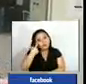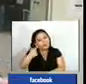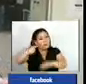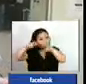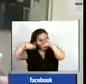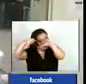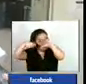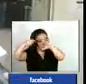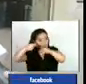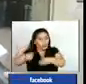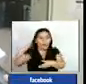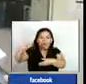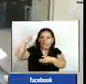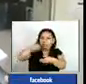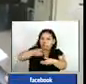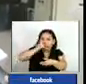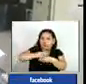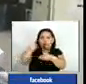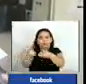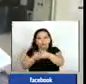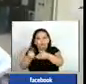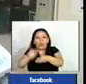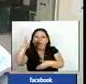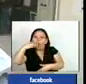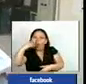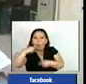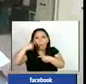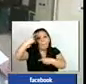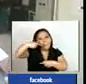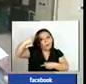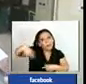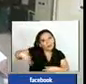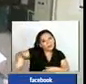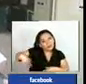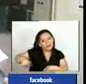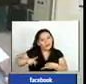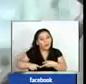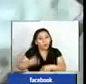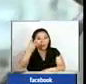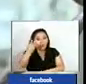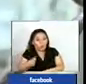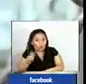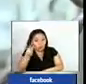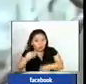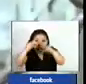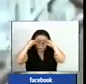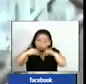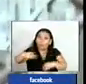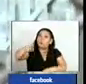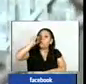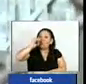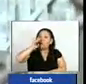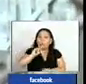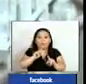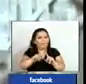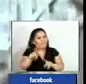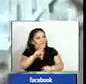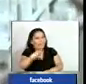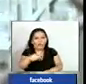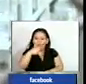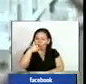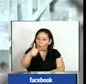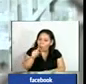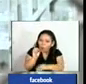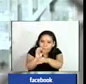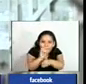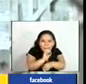jengibre, ajo, cebolla colorada y limón. Me tomo té todas las noches. Aunque la automedicación no está